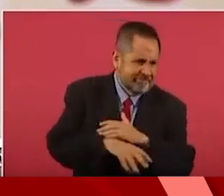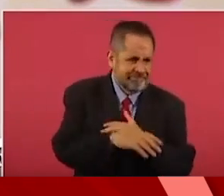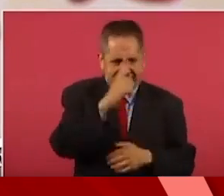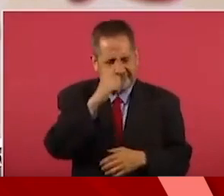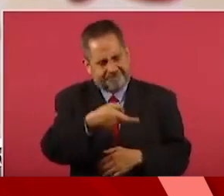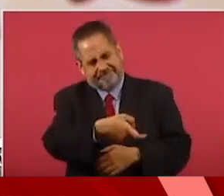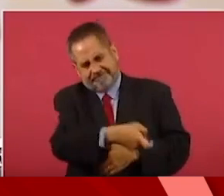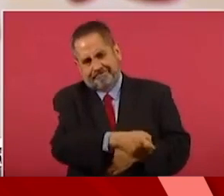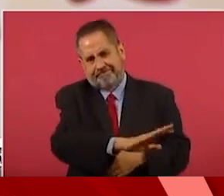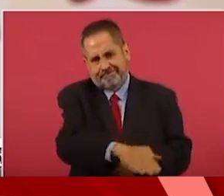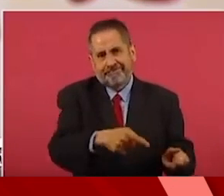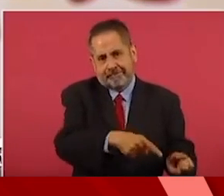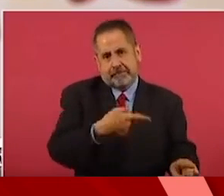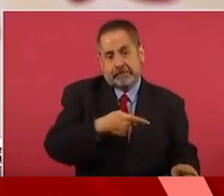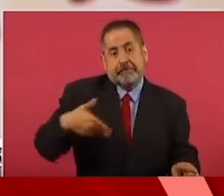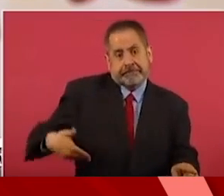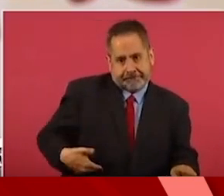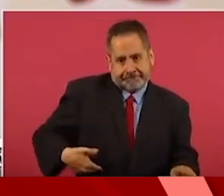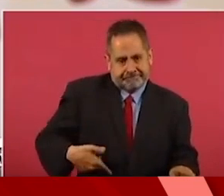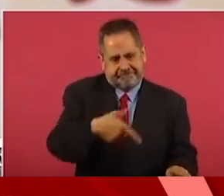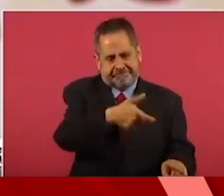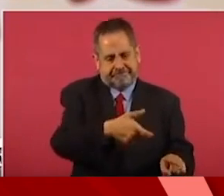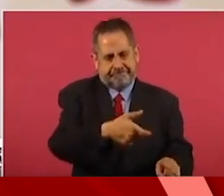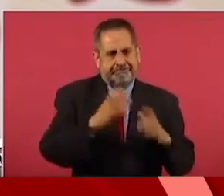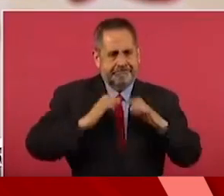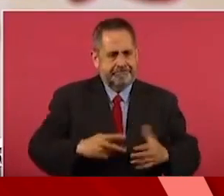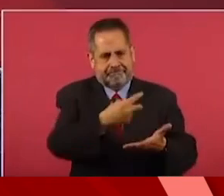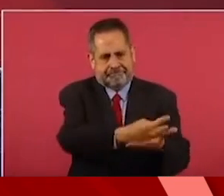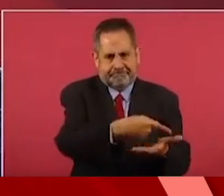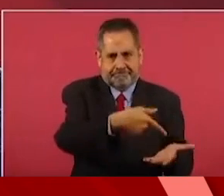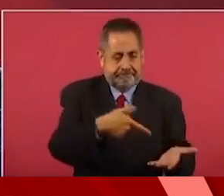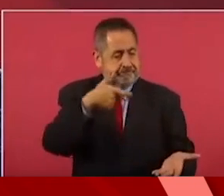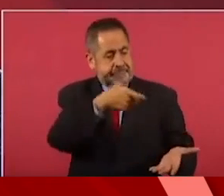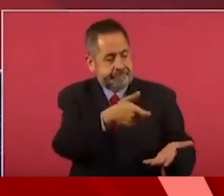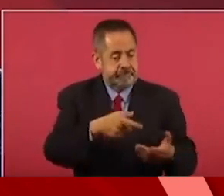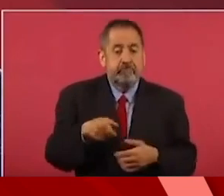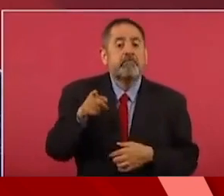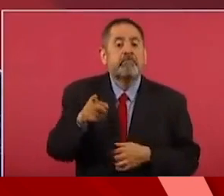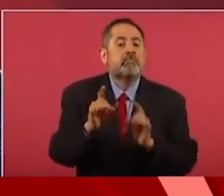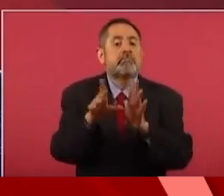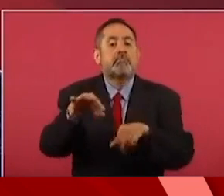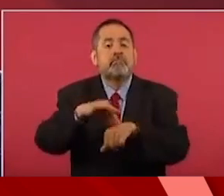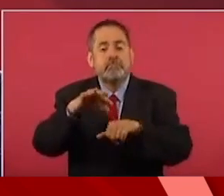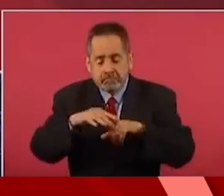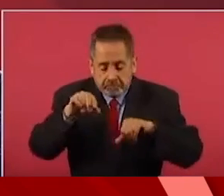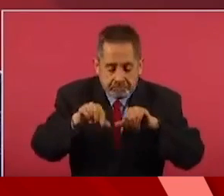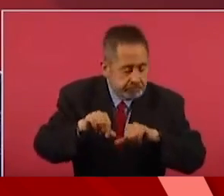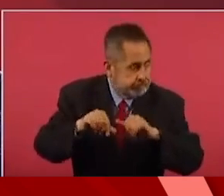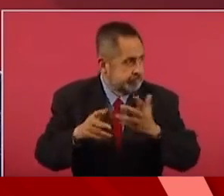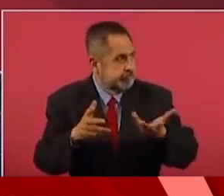para continuar con su acción violenta, con pistola también, y en ese momento fue que hirieron